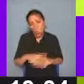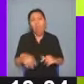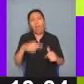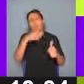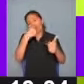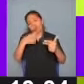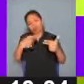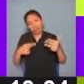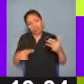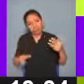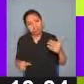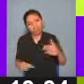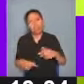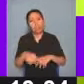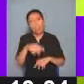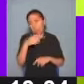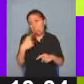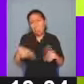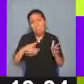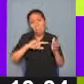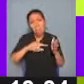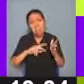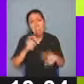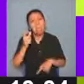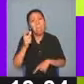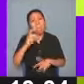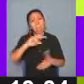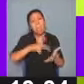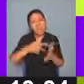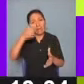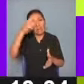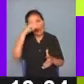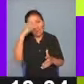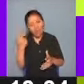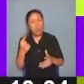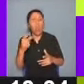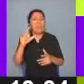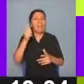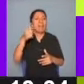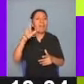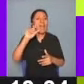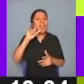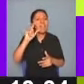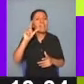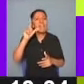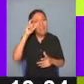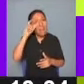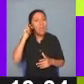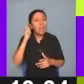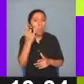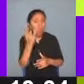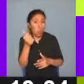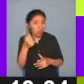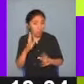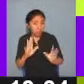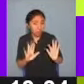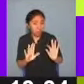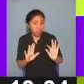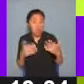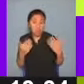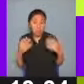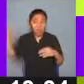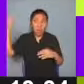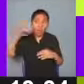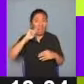calilegua que bueno por ahí las precipitaciones lo impiden pero cuando está lindo el día pueden ir tranquilamente